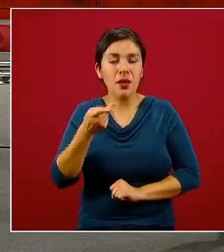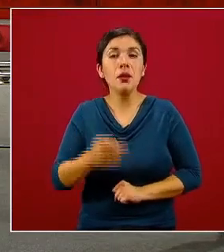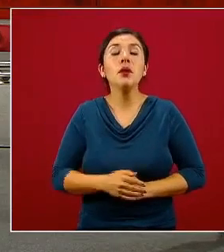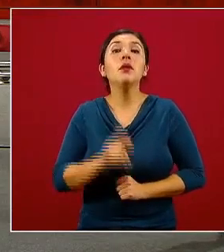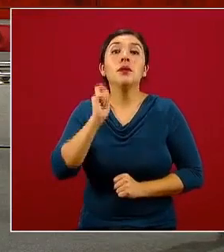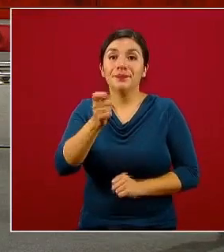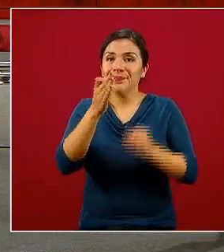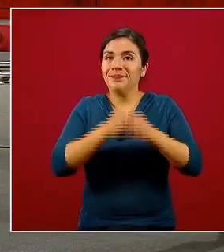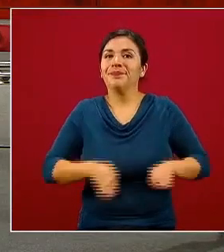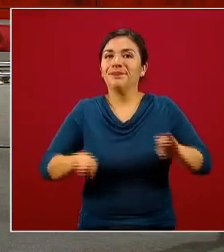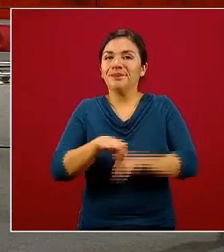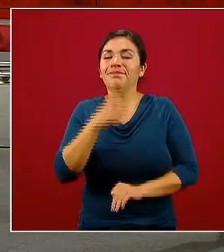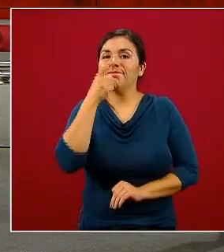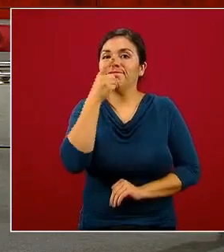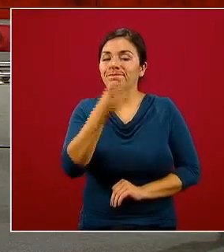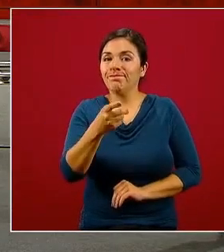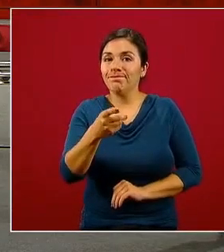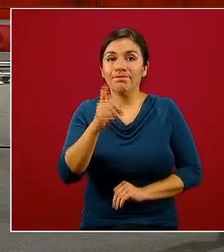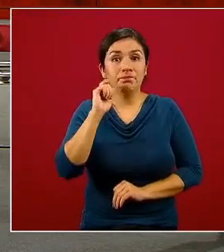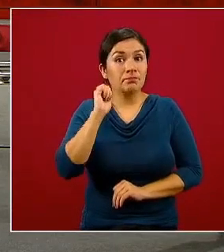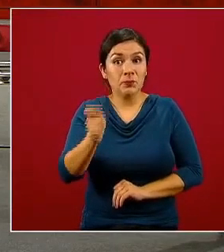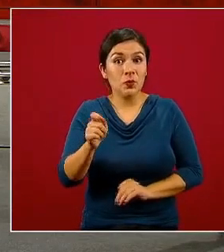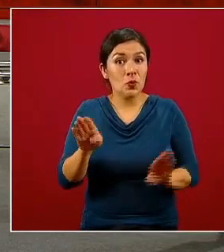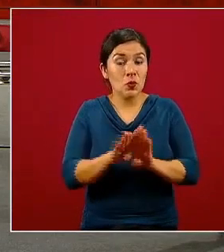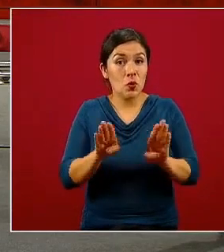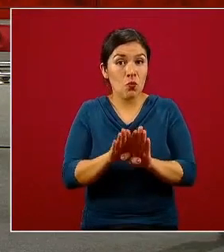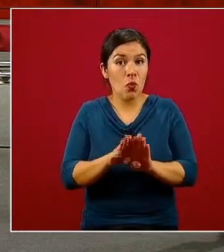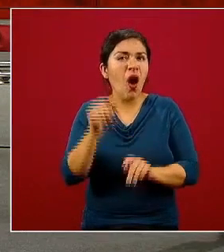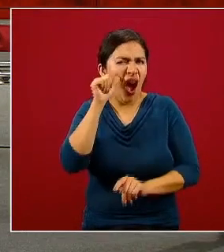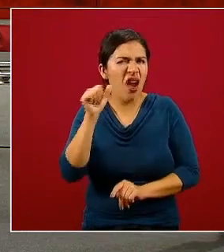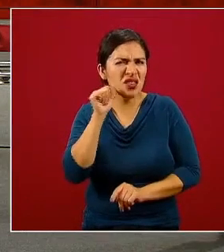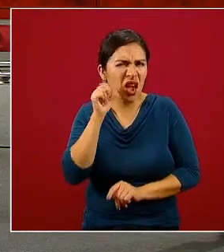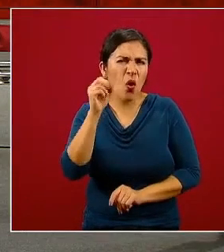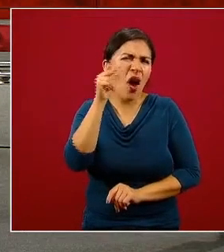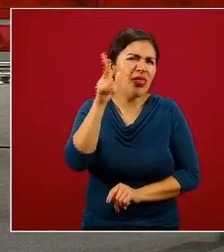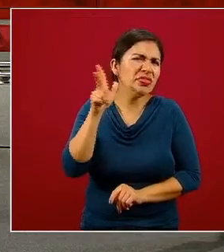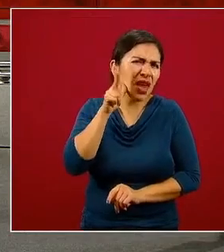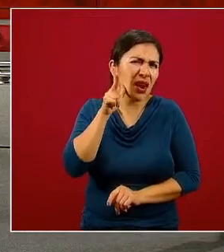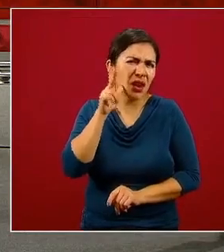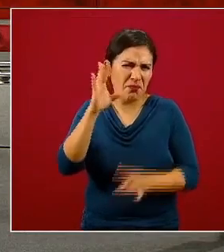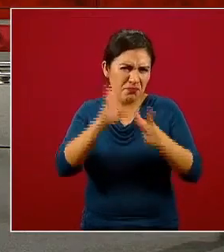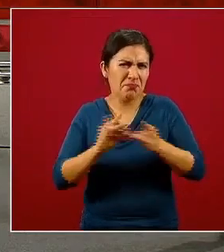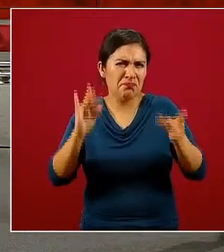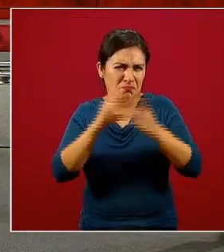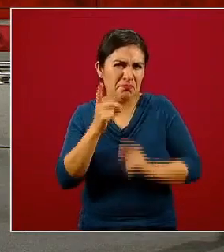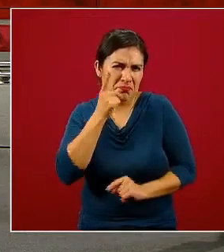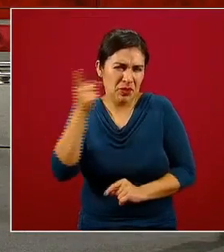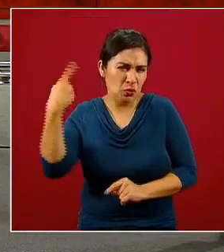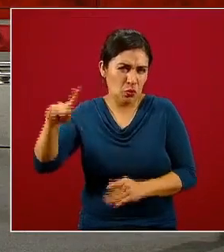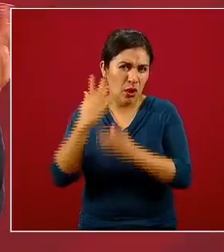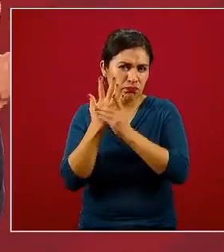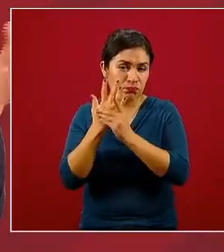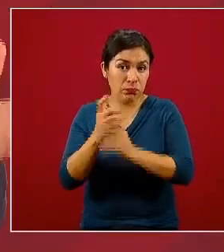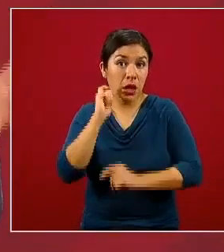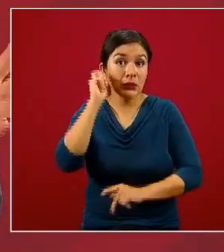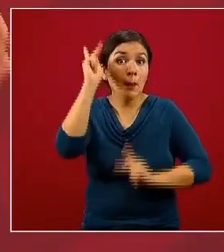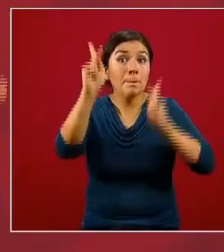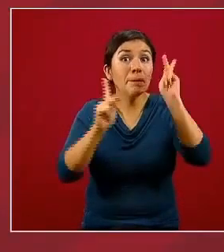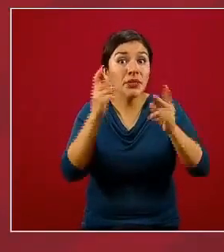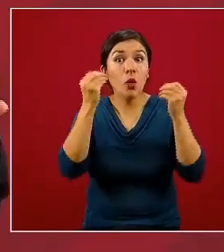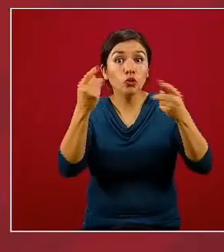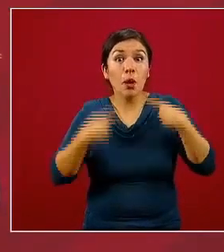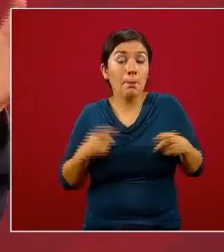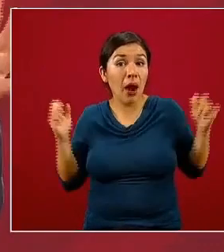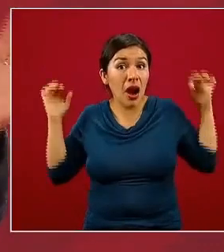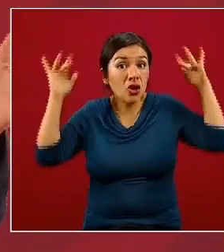es importante destacar que no son, como lo platicamos creo que ayer, anteayer, o él mismo lo ha platicado, no son visitas masivas,